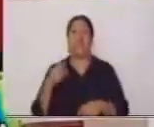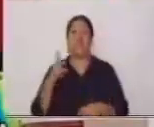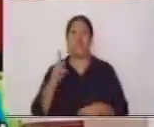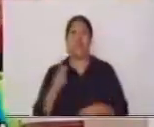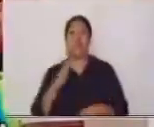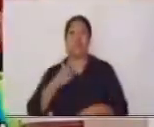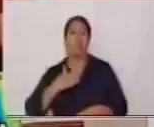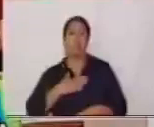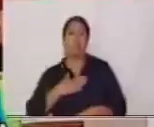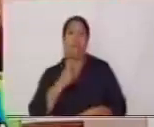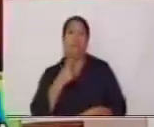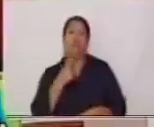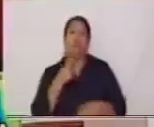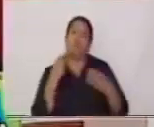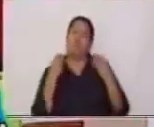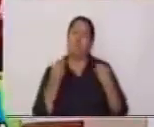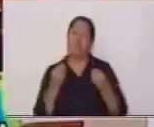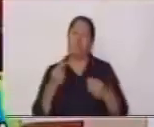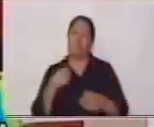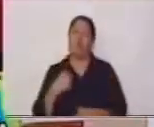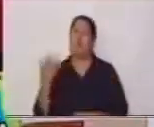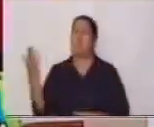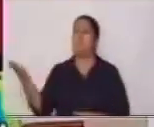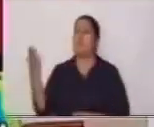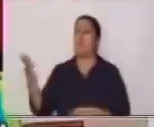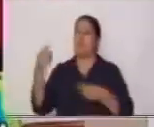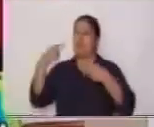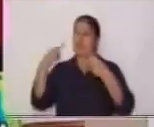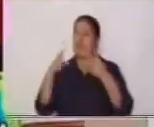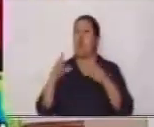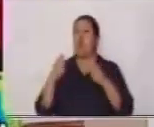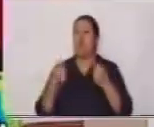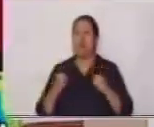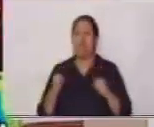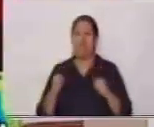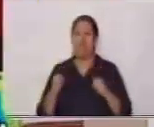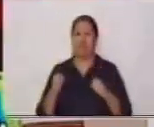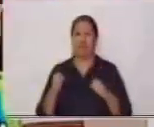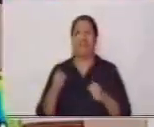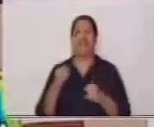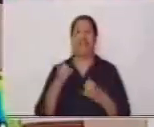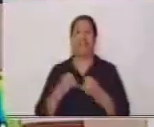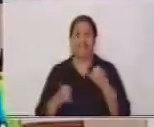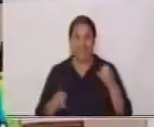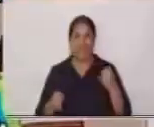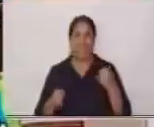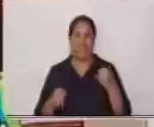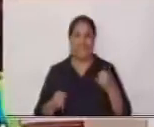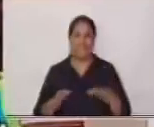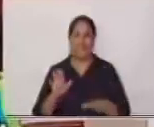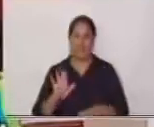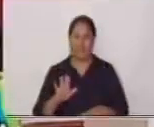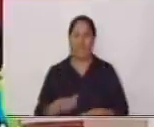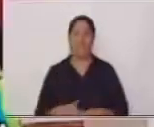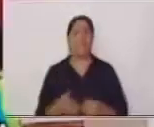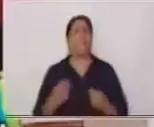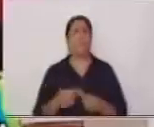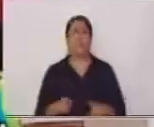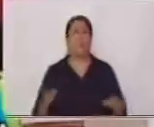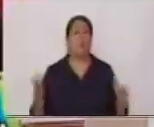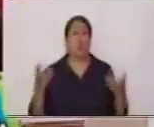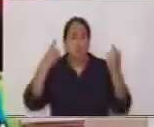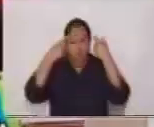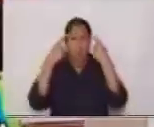gustó tanto que le pedí la receta. Y ahí concluye mi narración. Pero ¿qué ocurre con las narraciones que